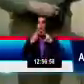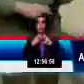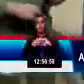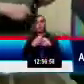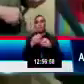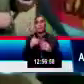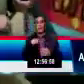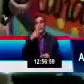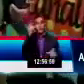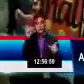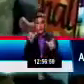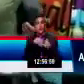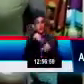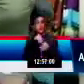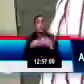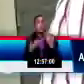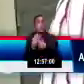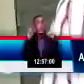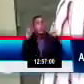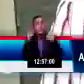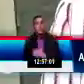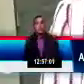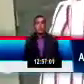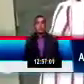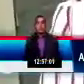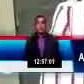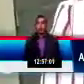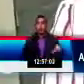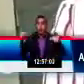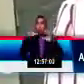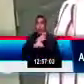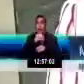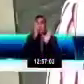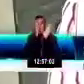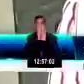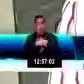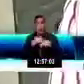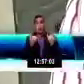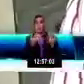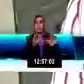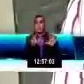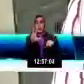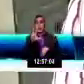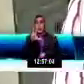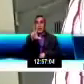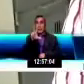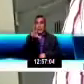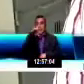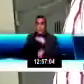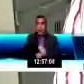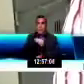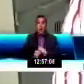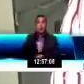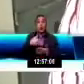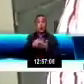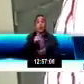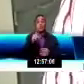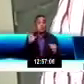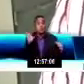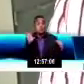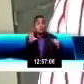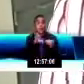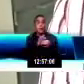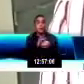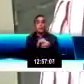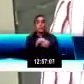la Fiscalía en este nuevo caso. En la noche y la madrugada de hoy se han realizado 3 detenciones, todas vinculadas